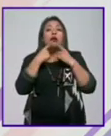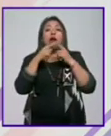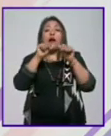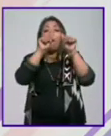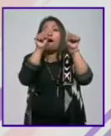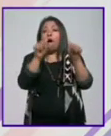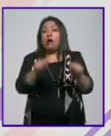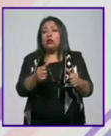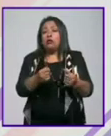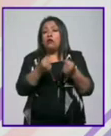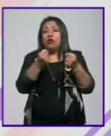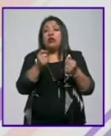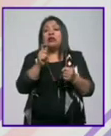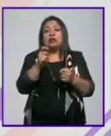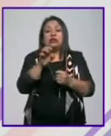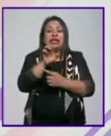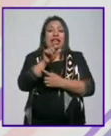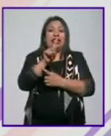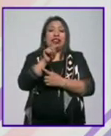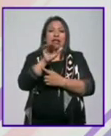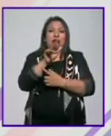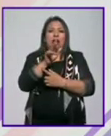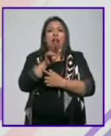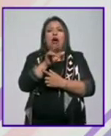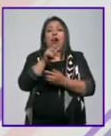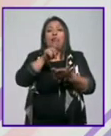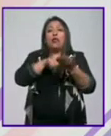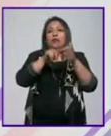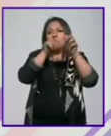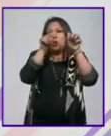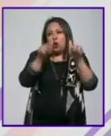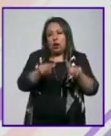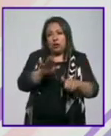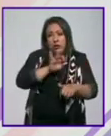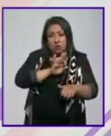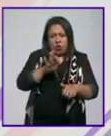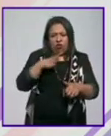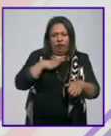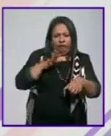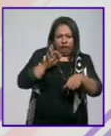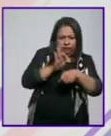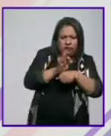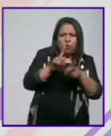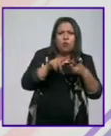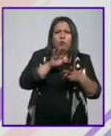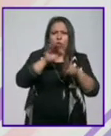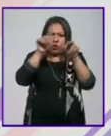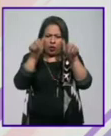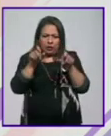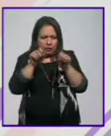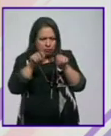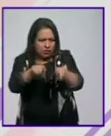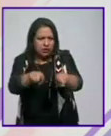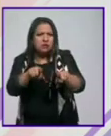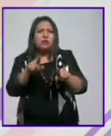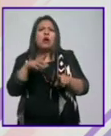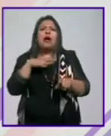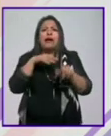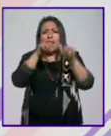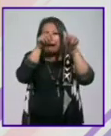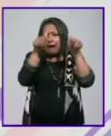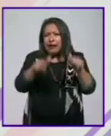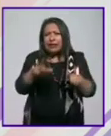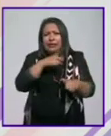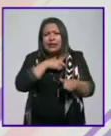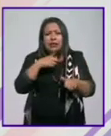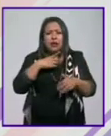arte muy fuerte, que es la ética en el arte. ¿Se puede ser activista y se puede ser artista al mismo tiempo? ¿Tiene el arte que